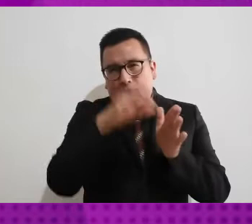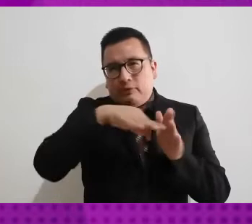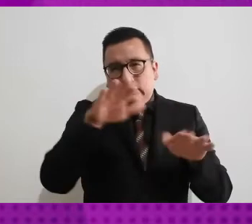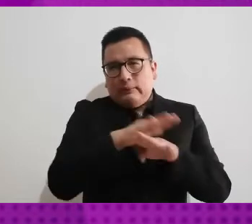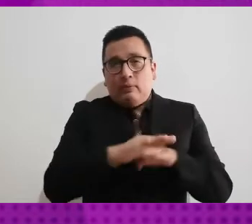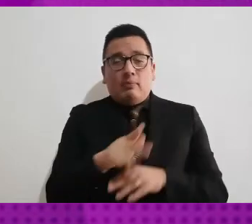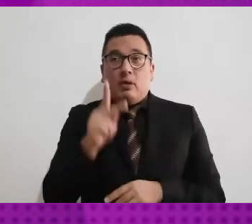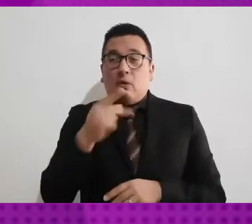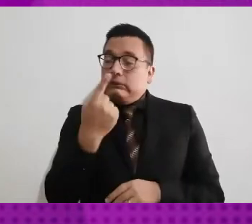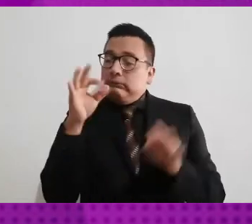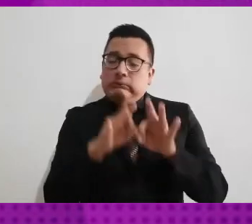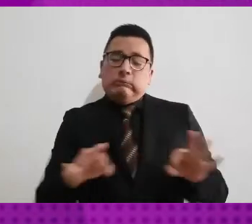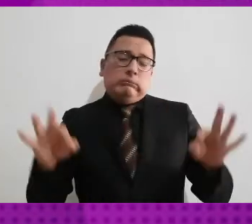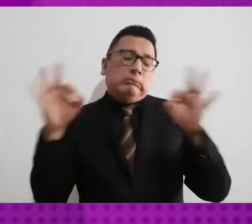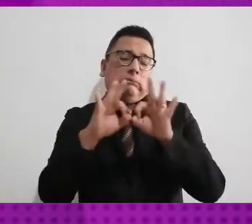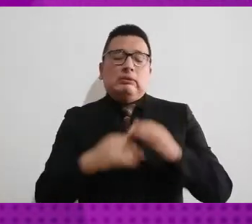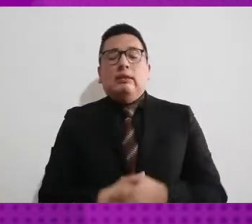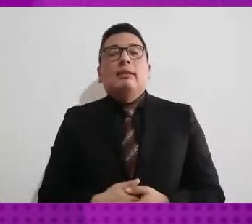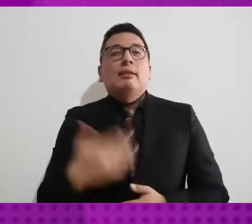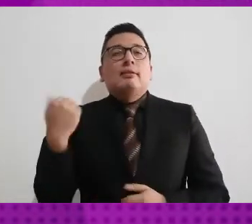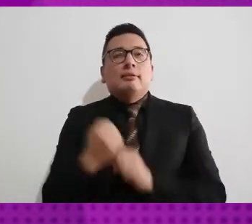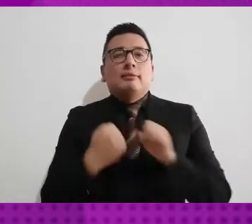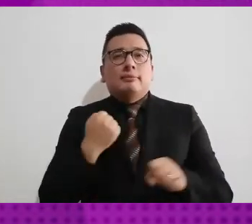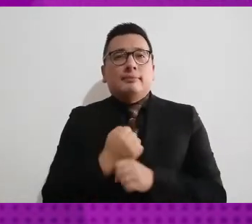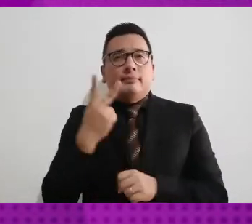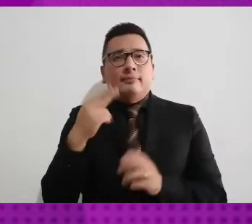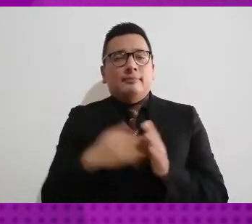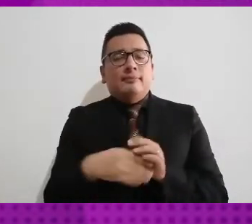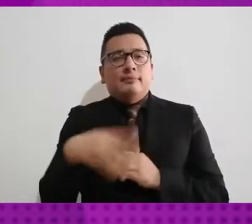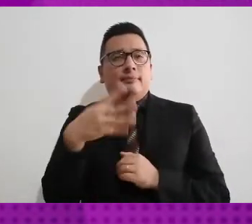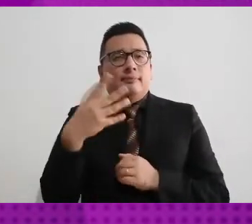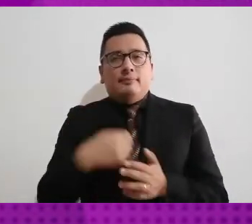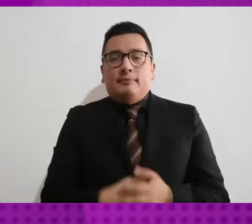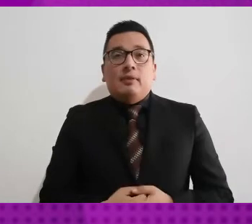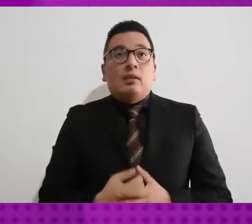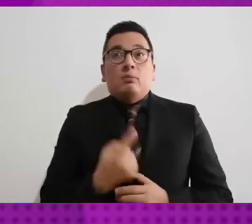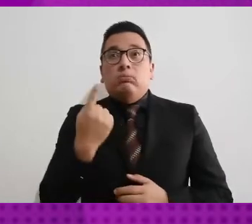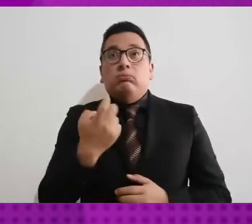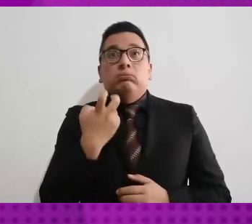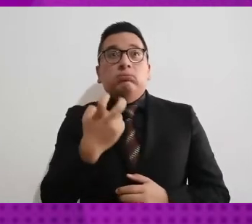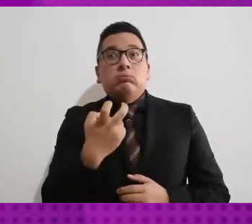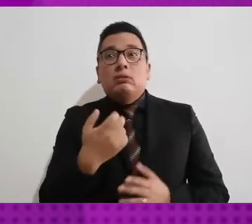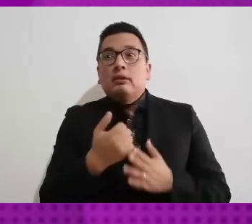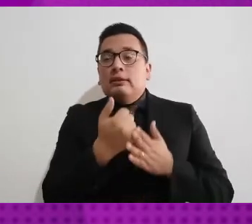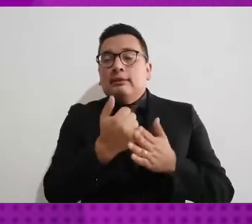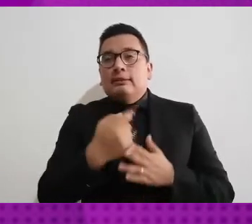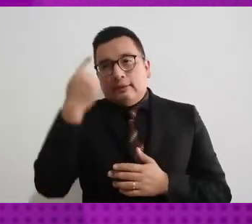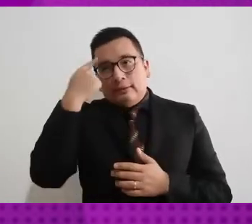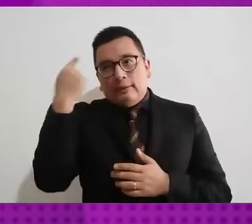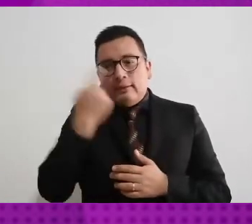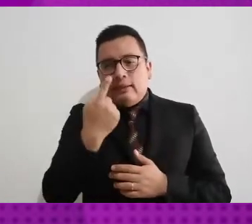más grande de las épocas recientes fue en 2014, que revolucionó o